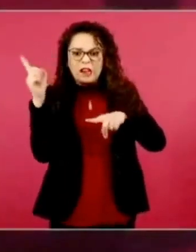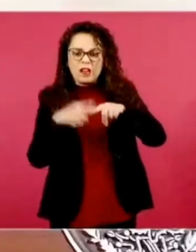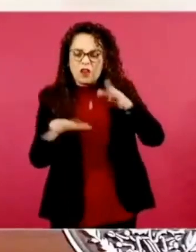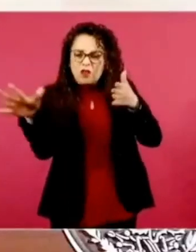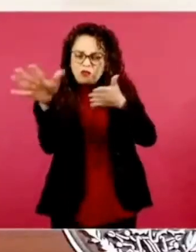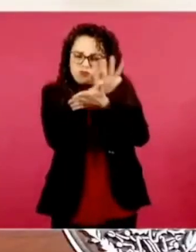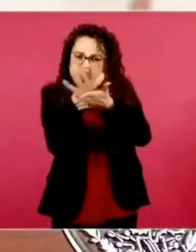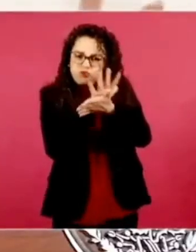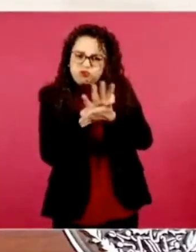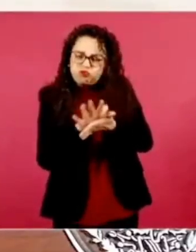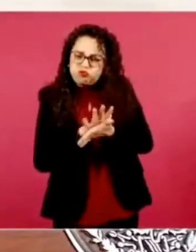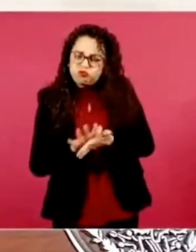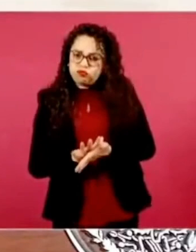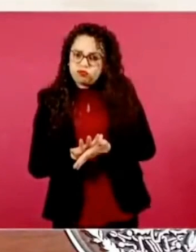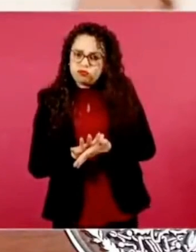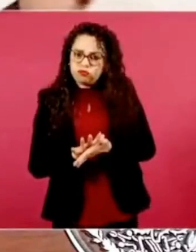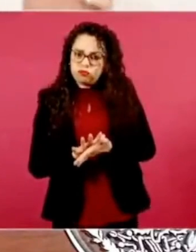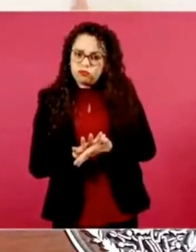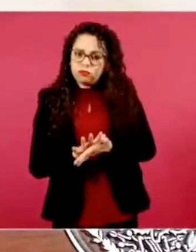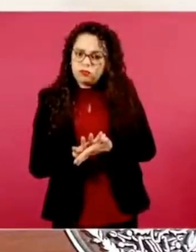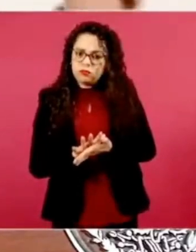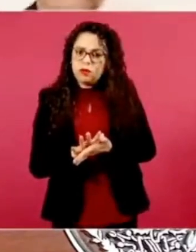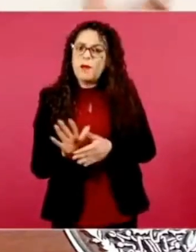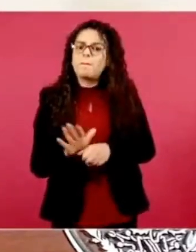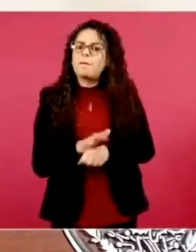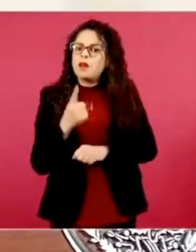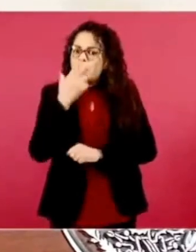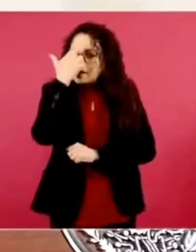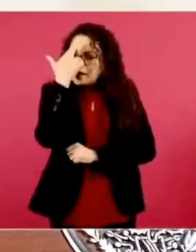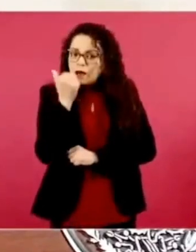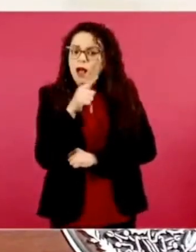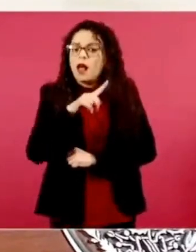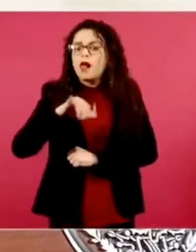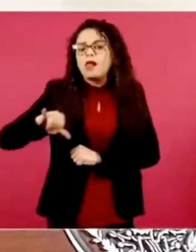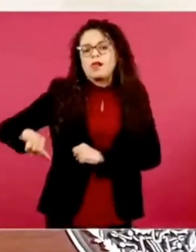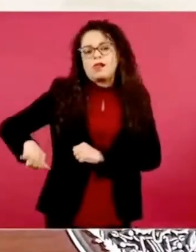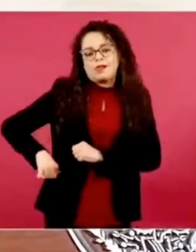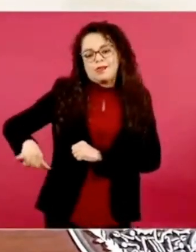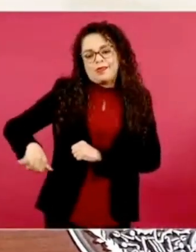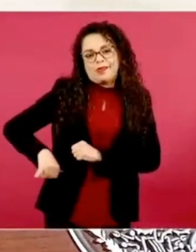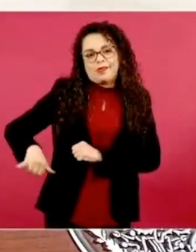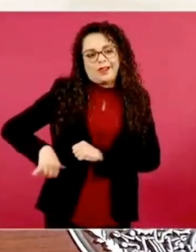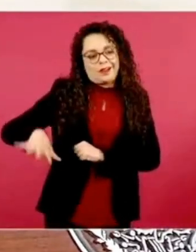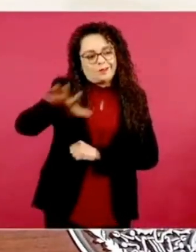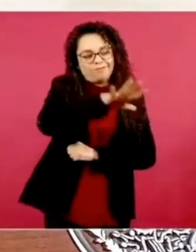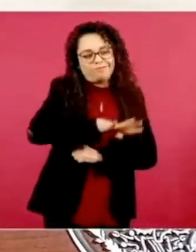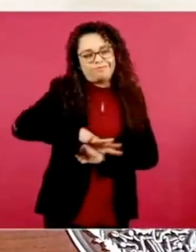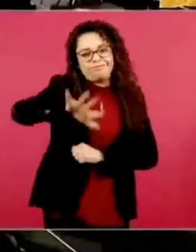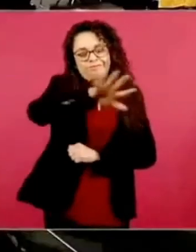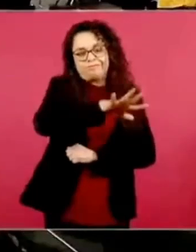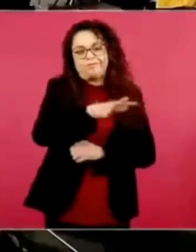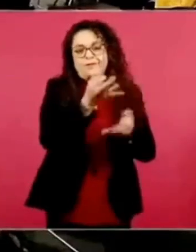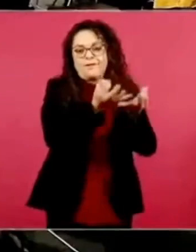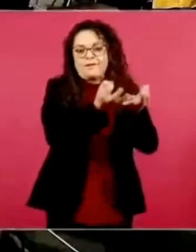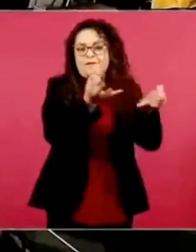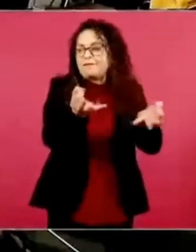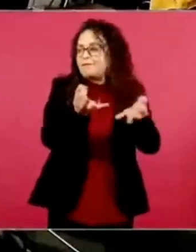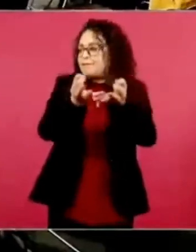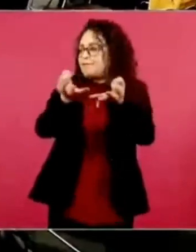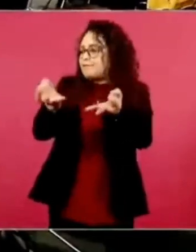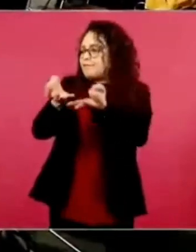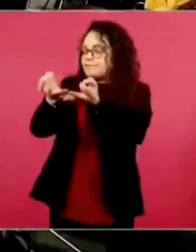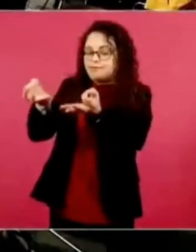y todo para quitarles sus tierras. No estoy defendiendo a Díaz Ordaz, nada